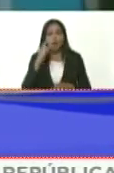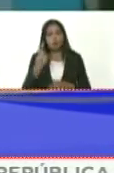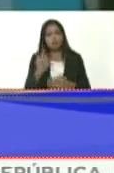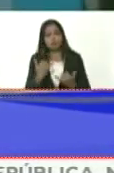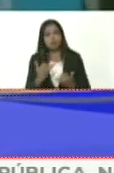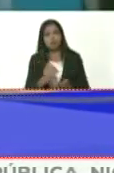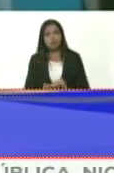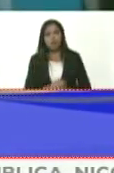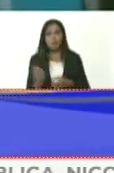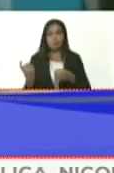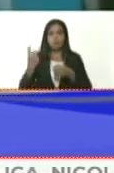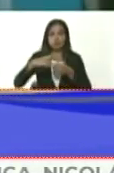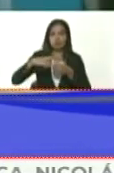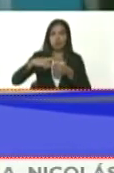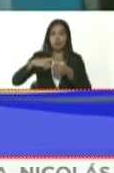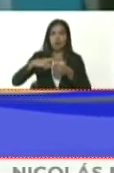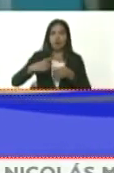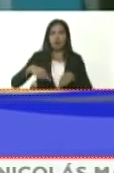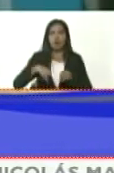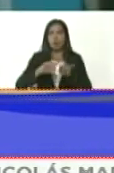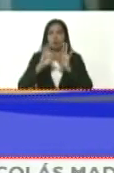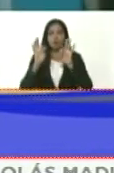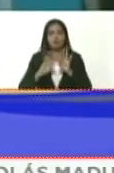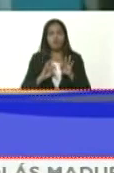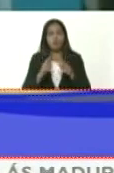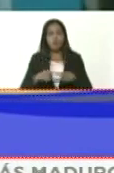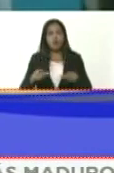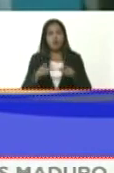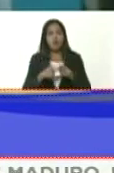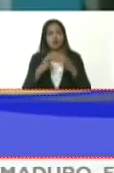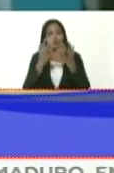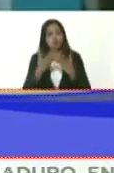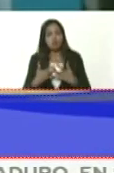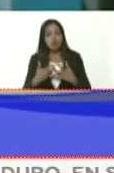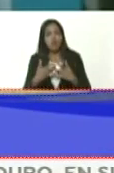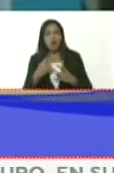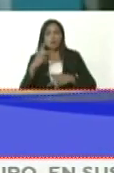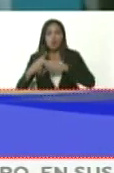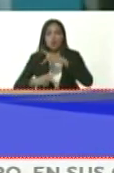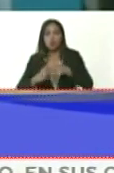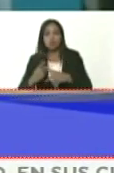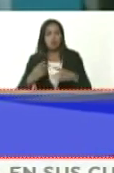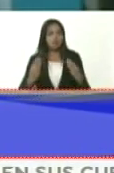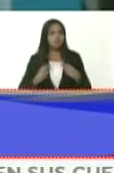precisamente la inserción de estas unidades industriales,